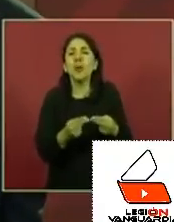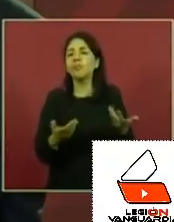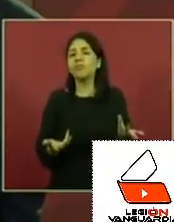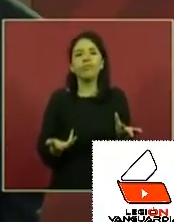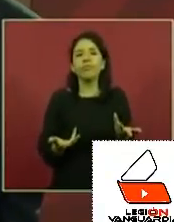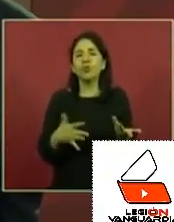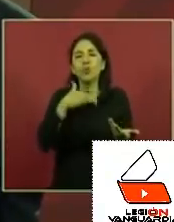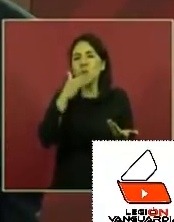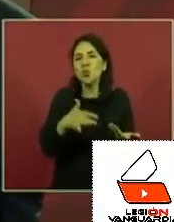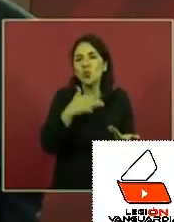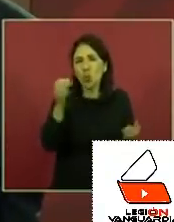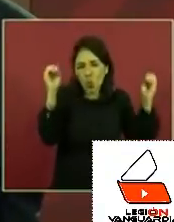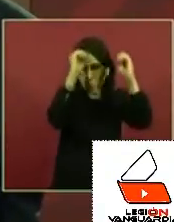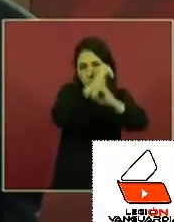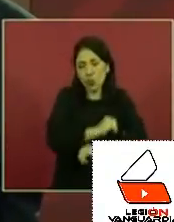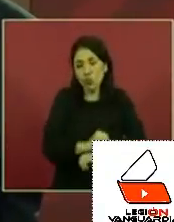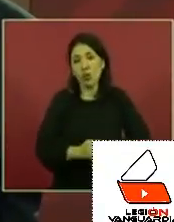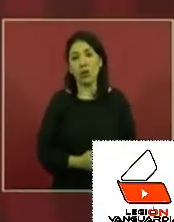Clandestino